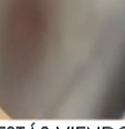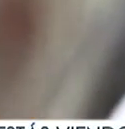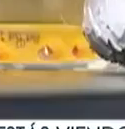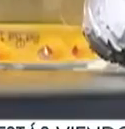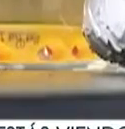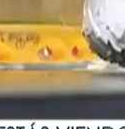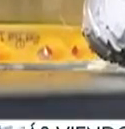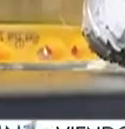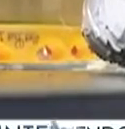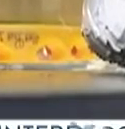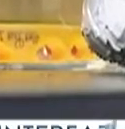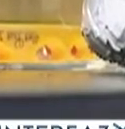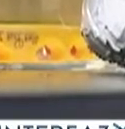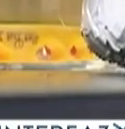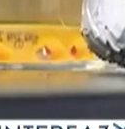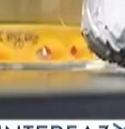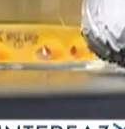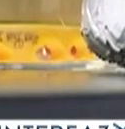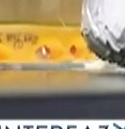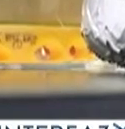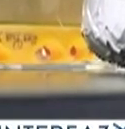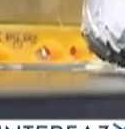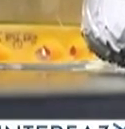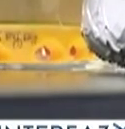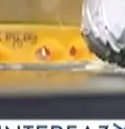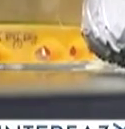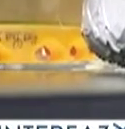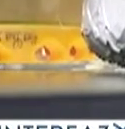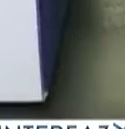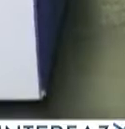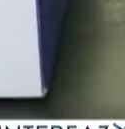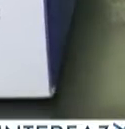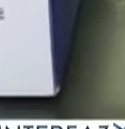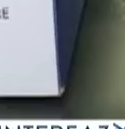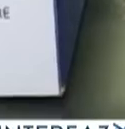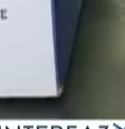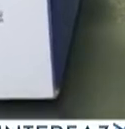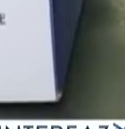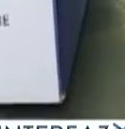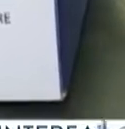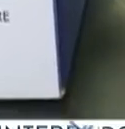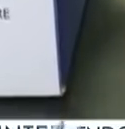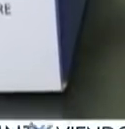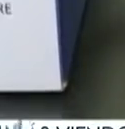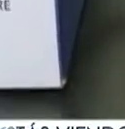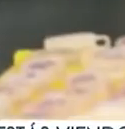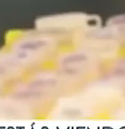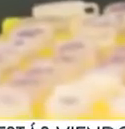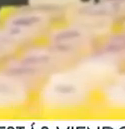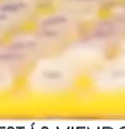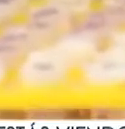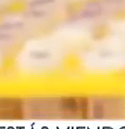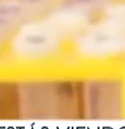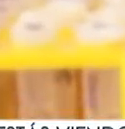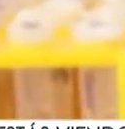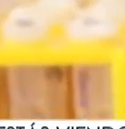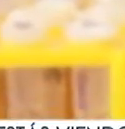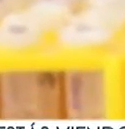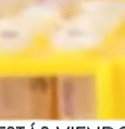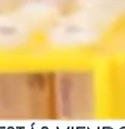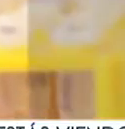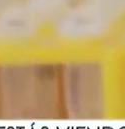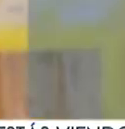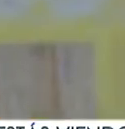Instituto Politécnico Nacional realiza una interesante investigación sobre control de plagas y nuestra compañera Bonnie Moctezuma nos presentará una nota